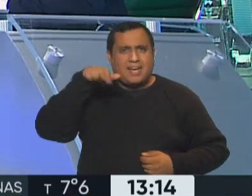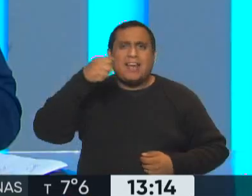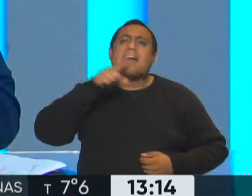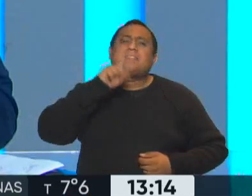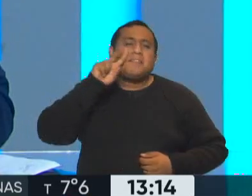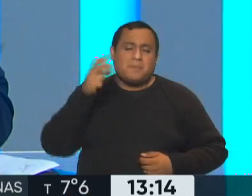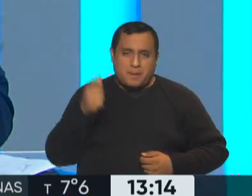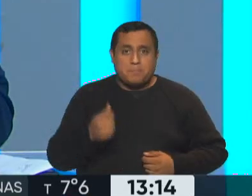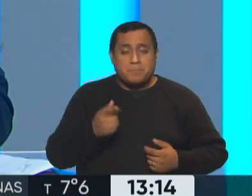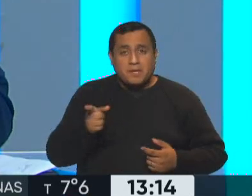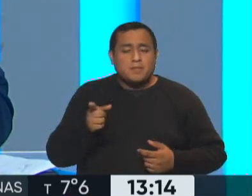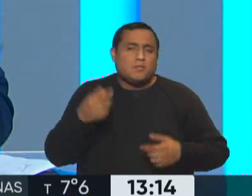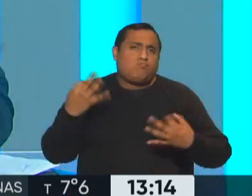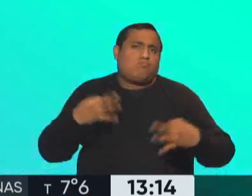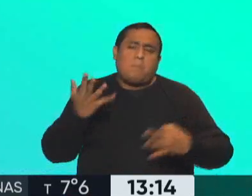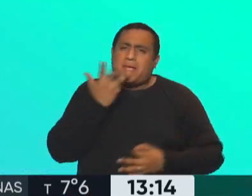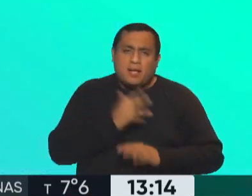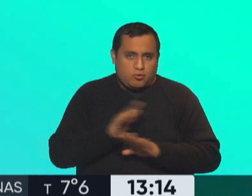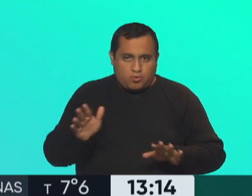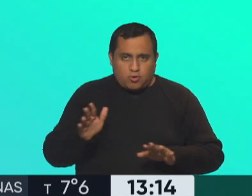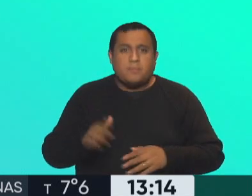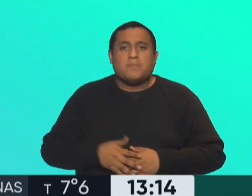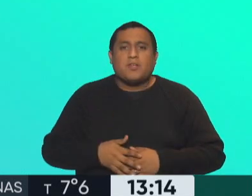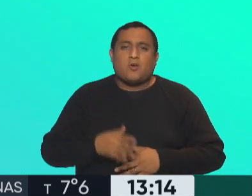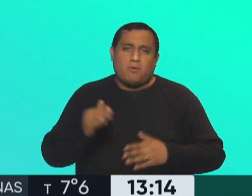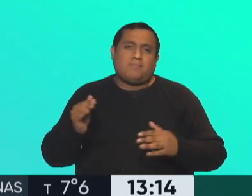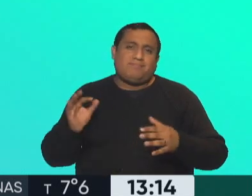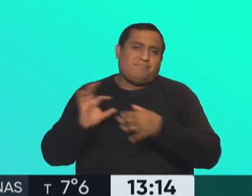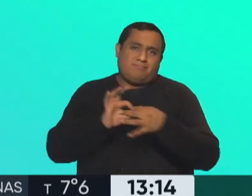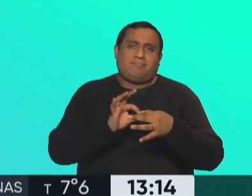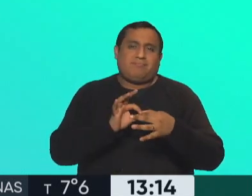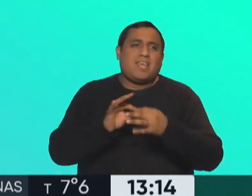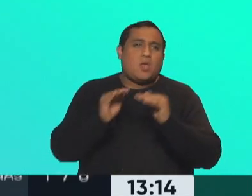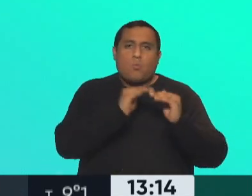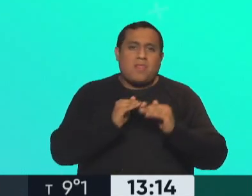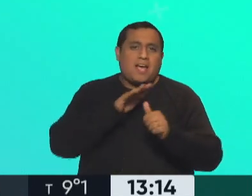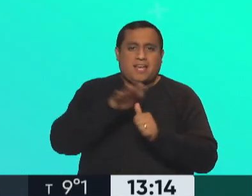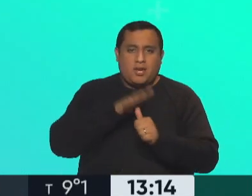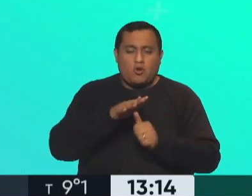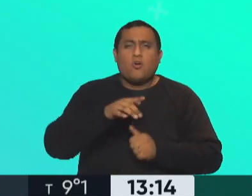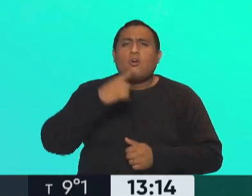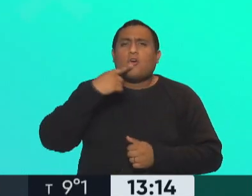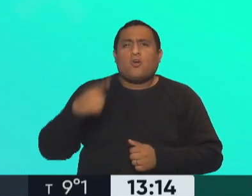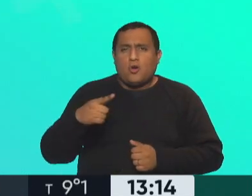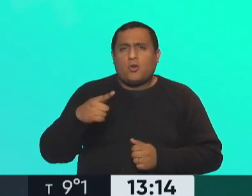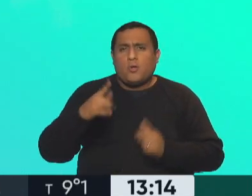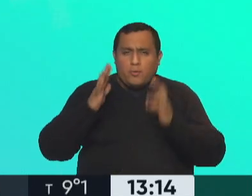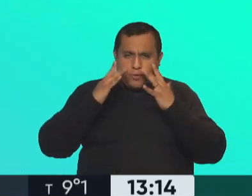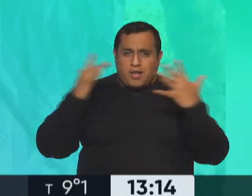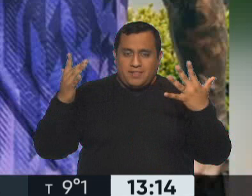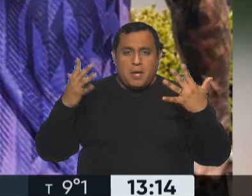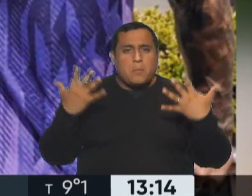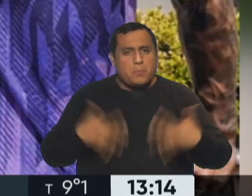un motivo muy esencial que tiene que ver con la igualdad de género, con distintos tonos de color violeta, sí, señor. Pero mira qué linda, aparte